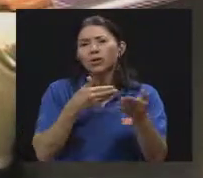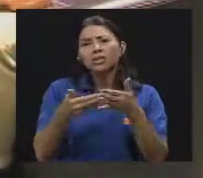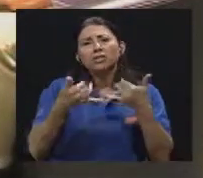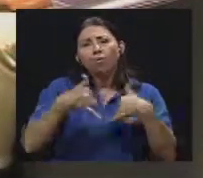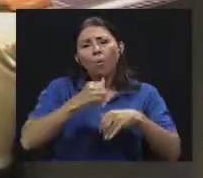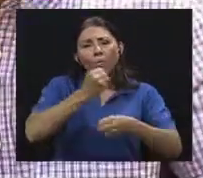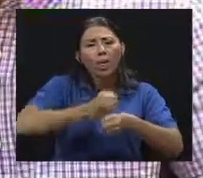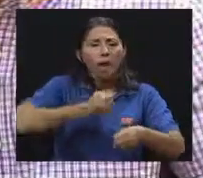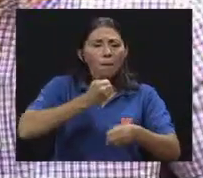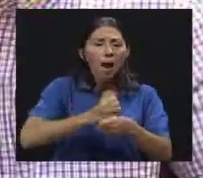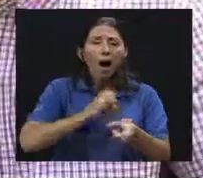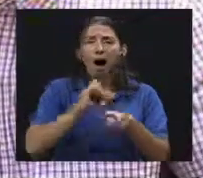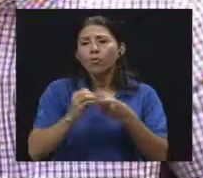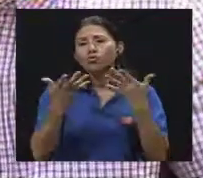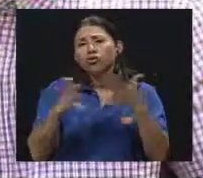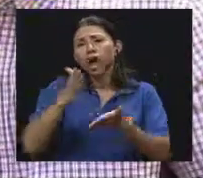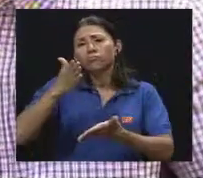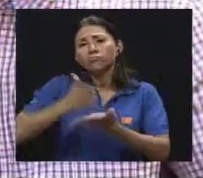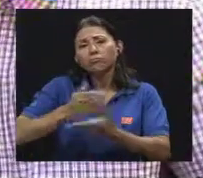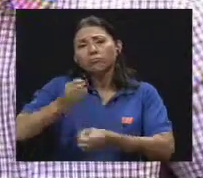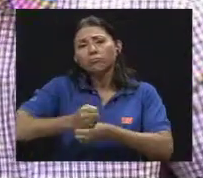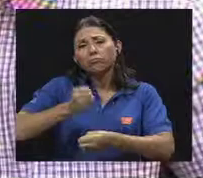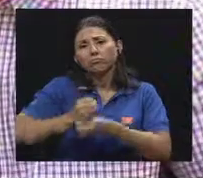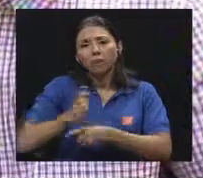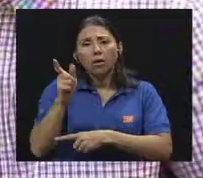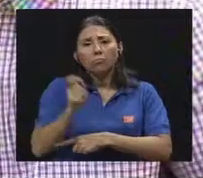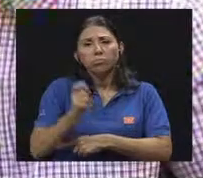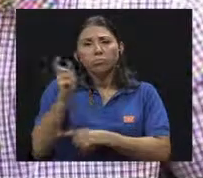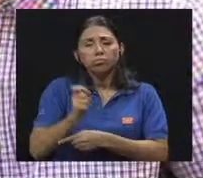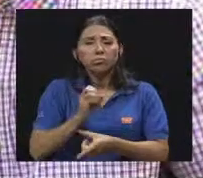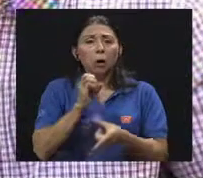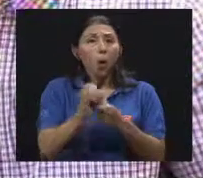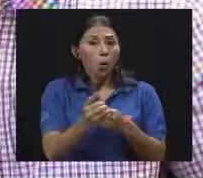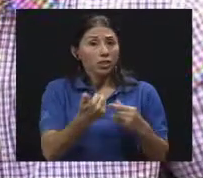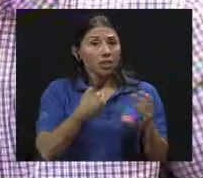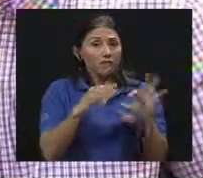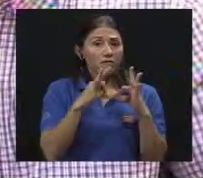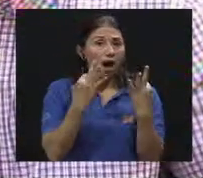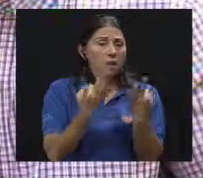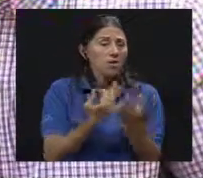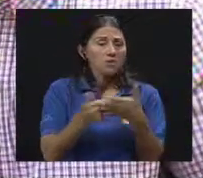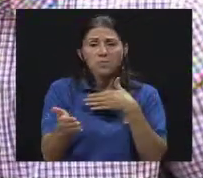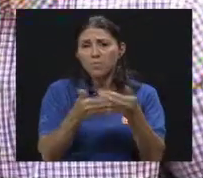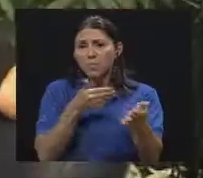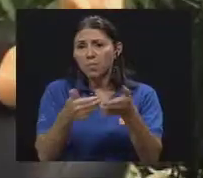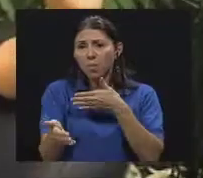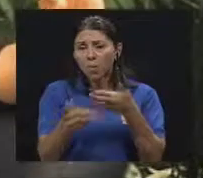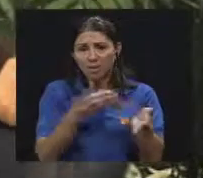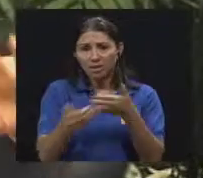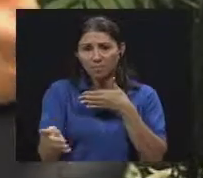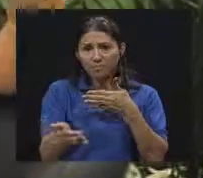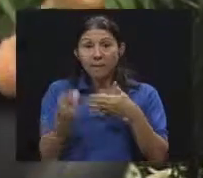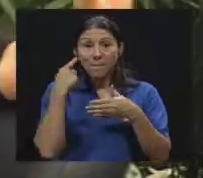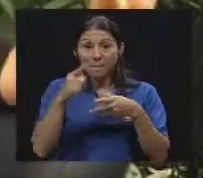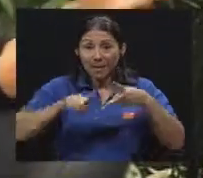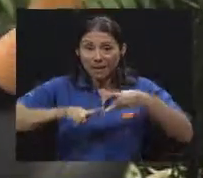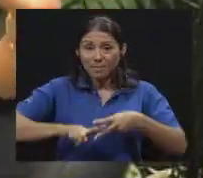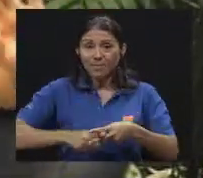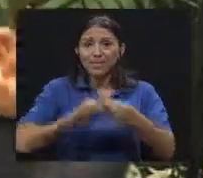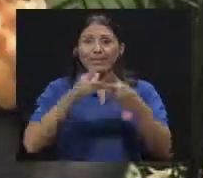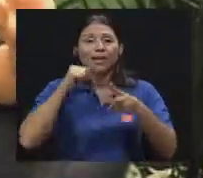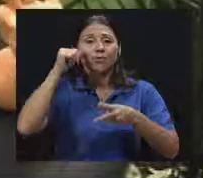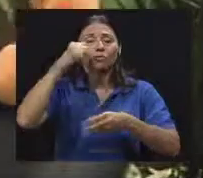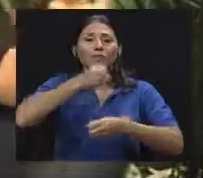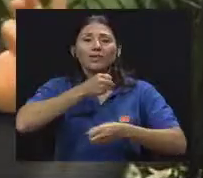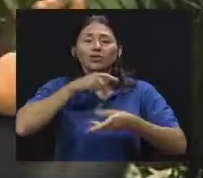importa si trabaja, si ya está pensionado, si tiene su núcleo familiar constituido, o sea, lo que marca el ingreso